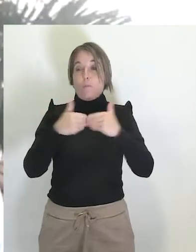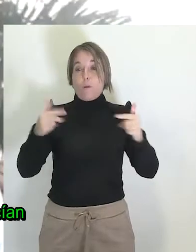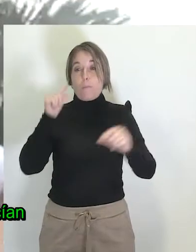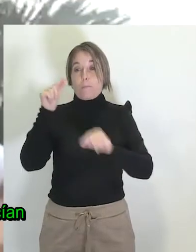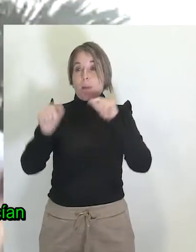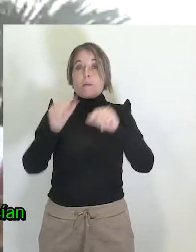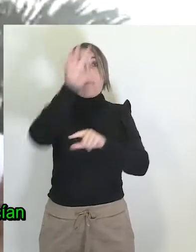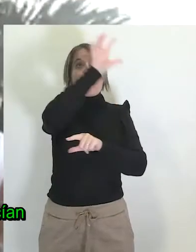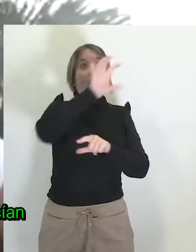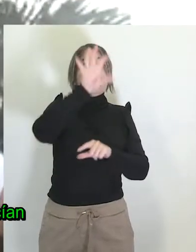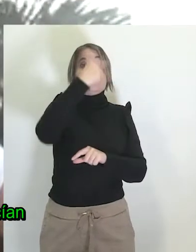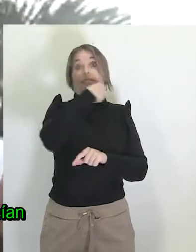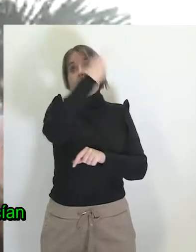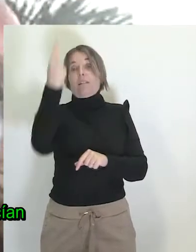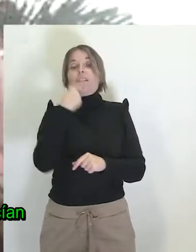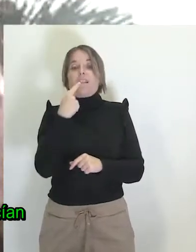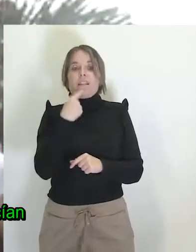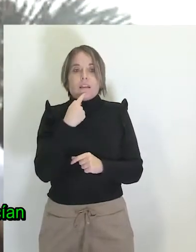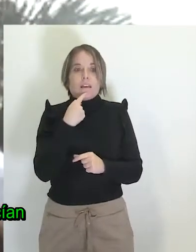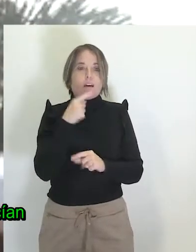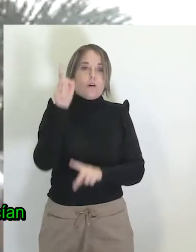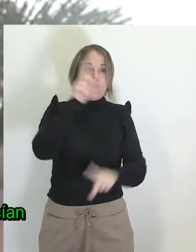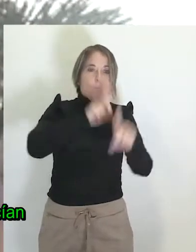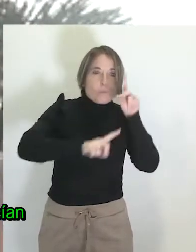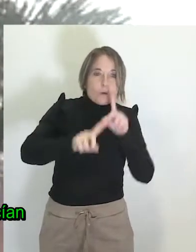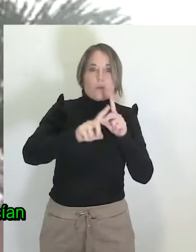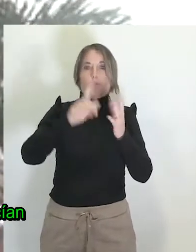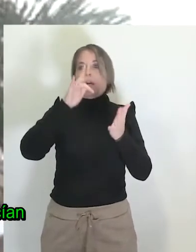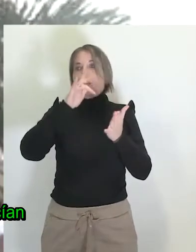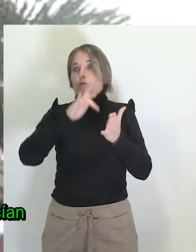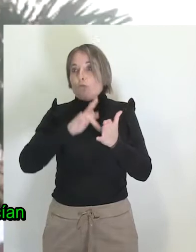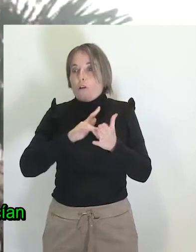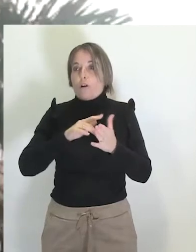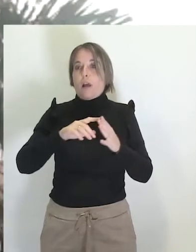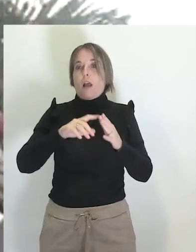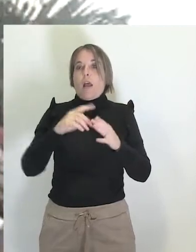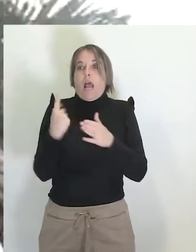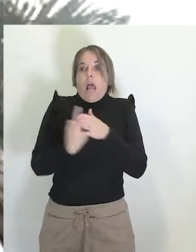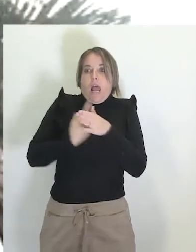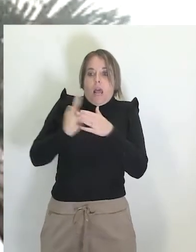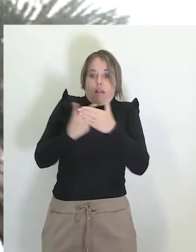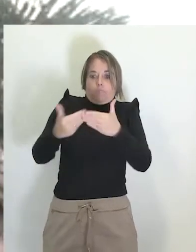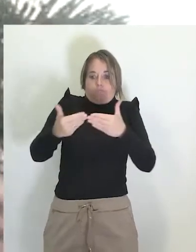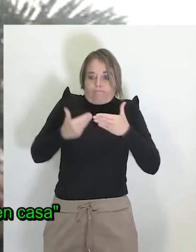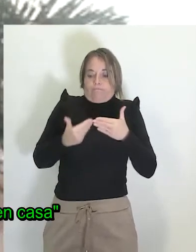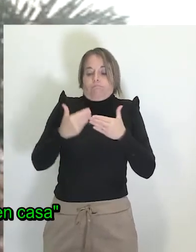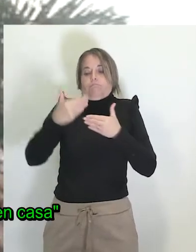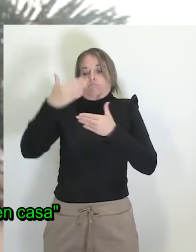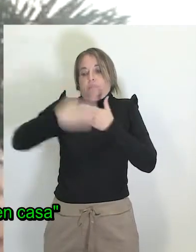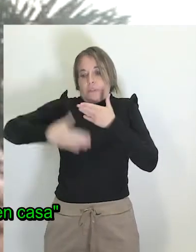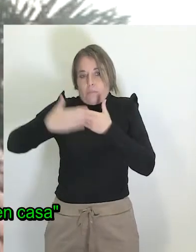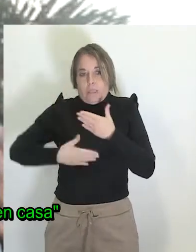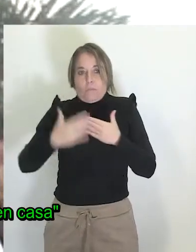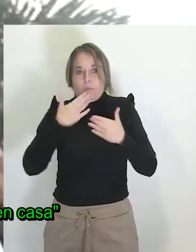pandemia, mientras todos los países decían que había que aislarse, que restringir algunas